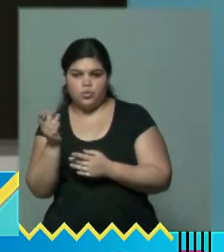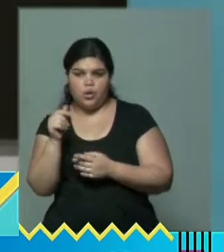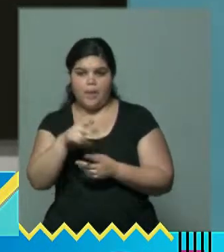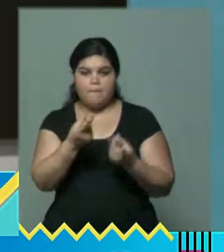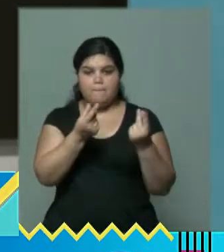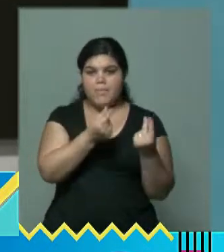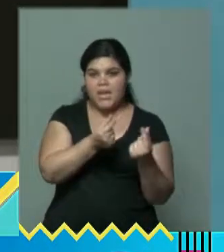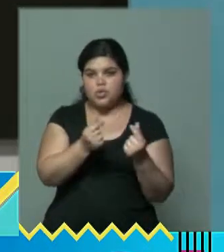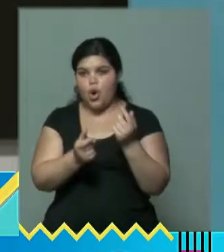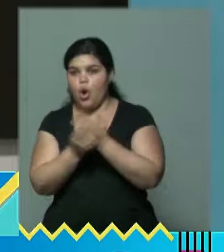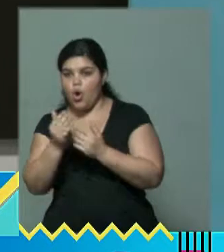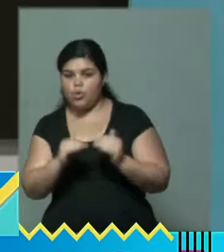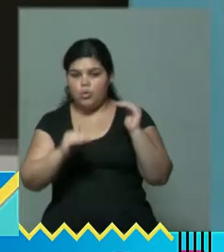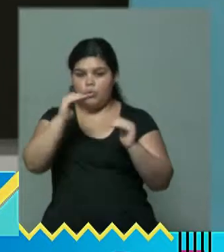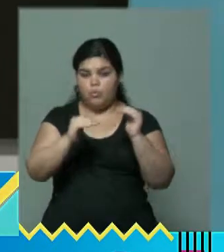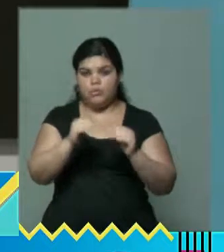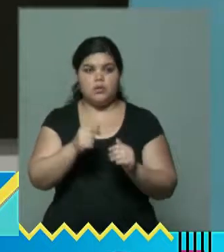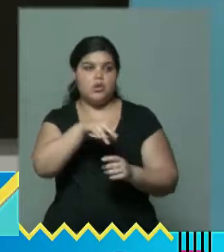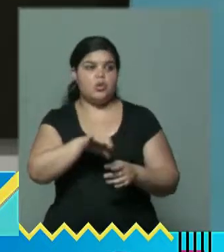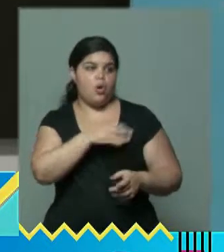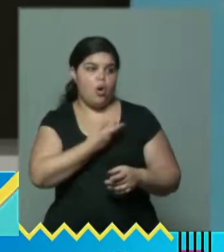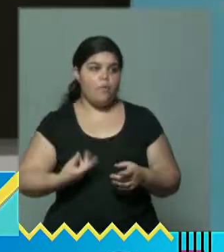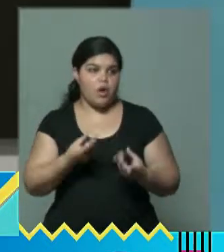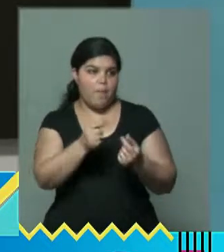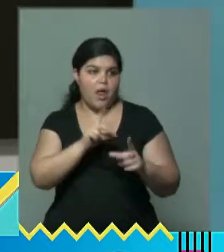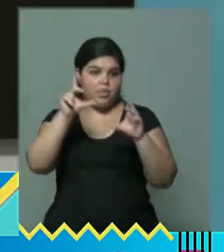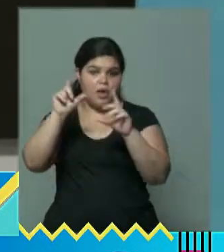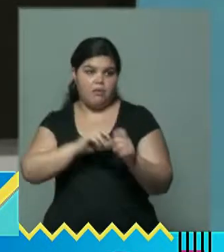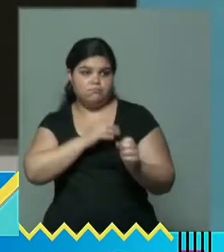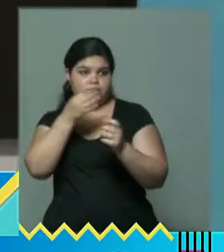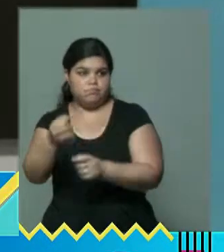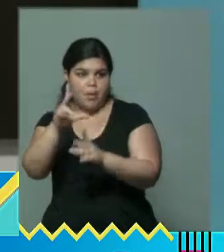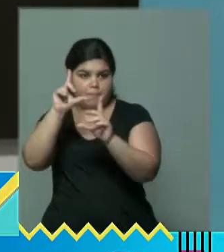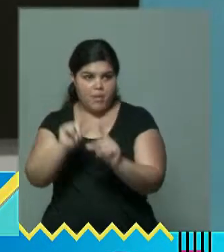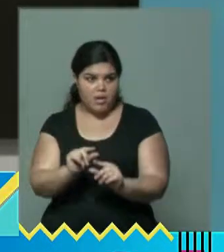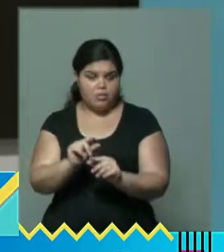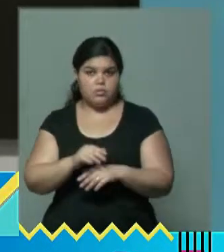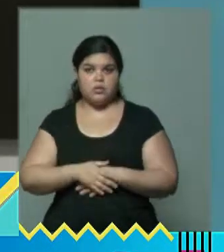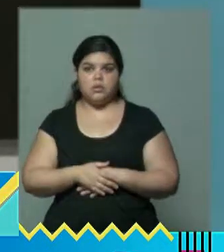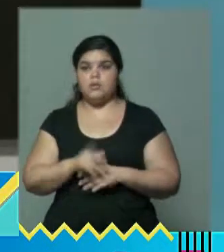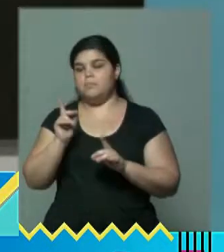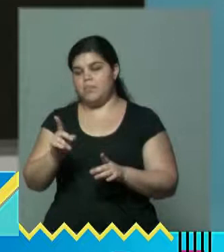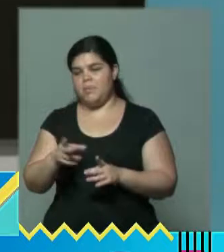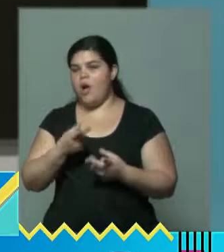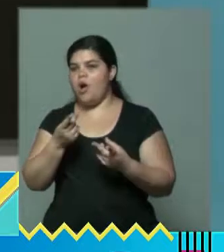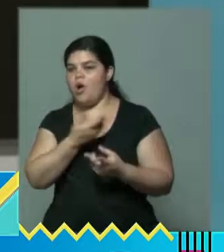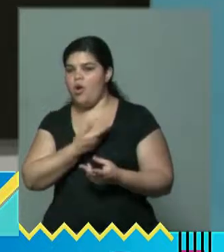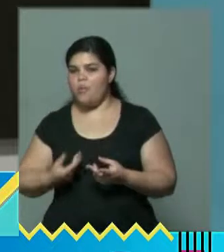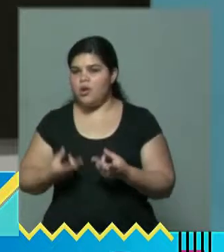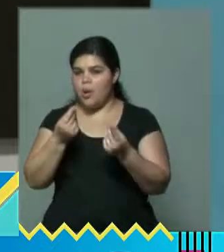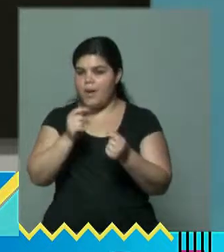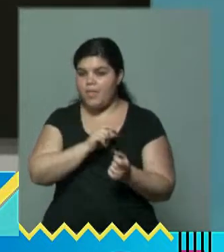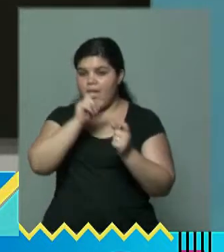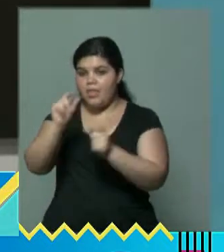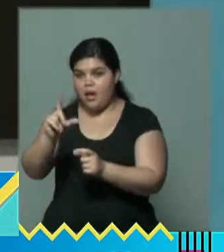para que no, de algún modo... Reducir el subsidio. Exactamente, reducir el subsidio. A medida que se va reduciendo el subsidio, obviamente se va generando mayor ingreso del Estado a